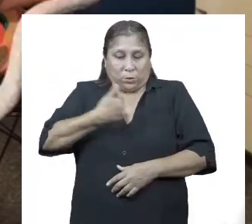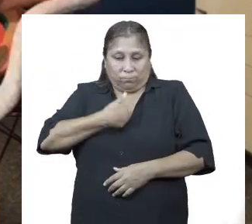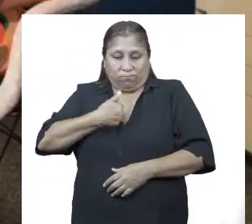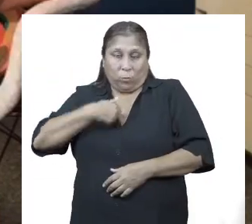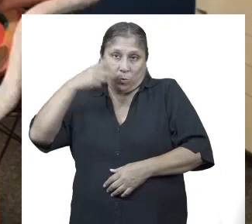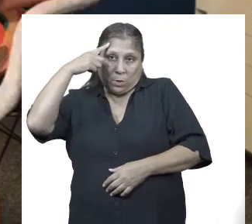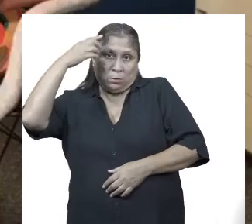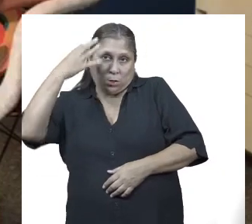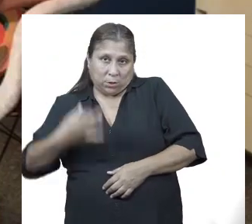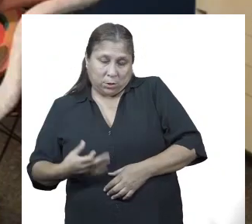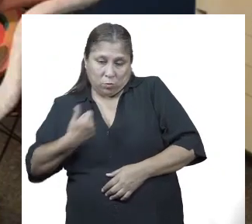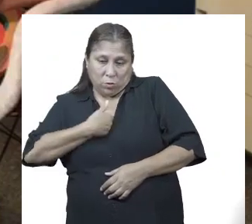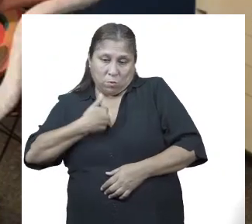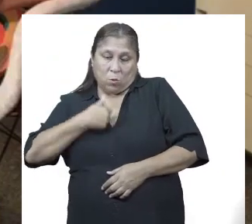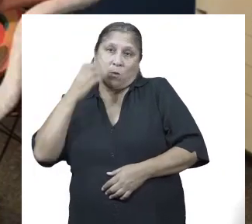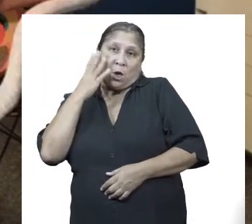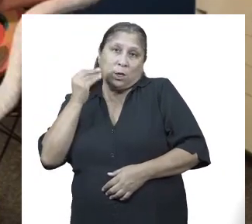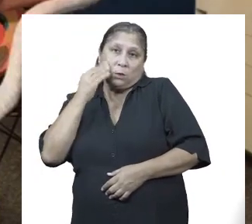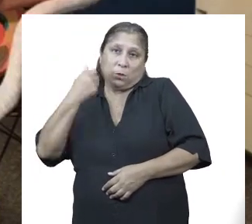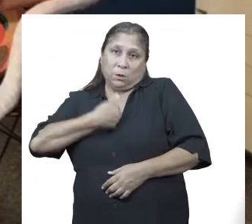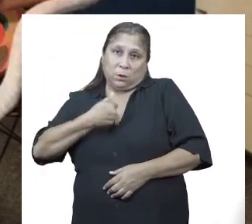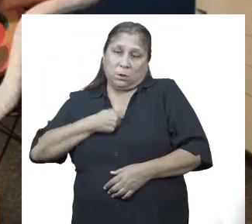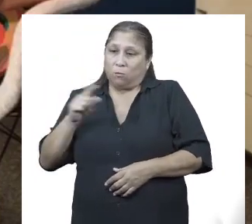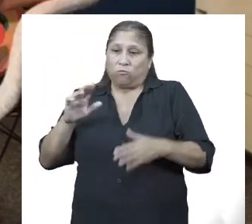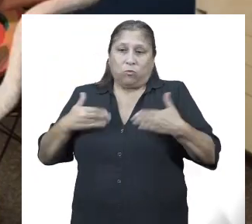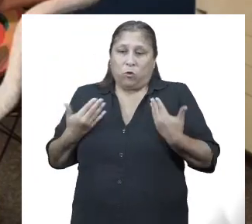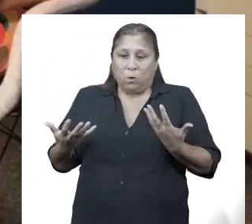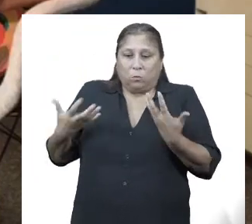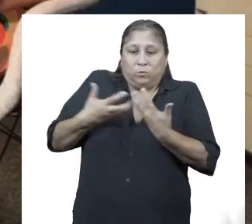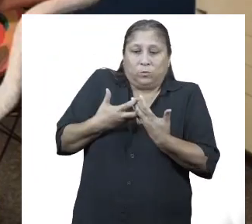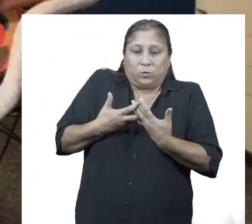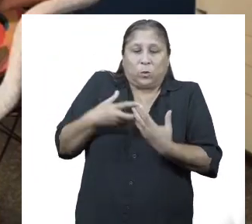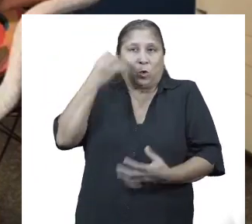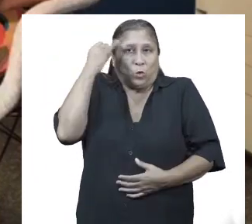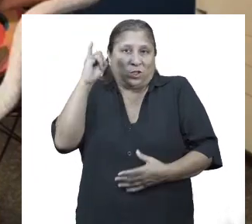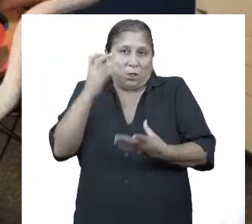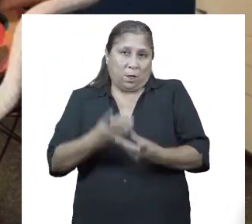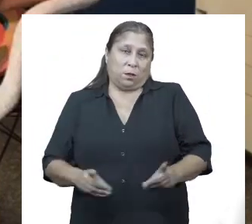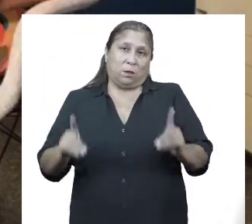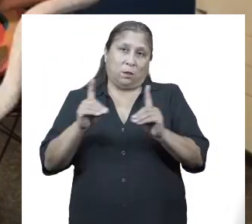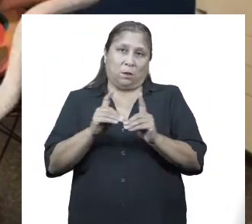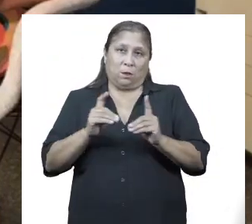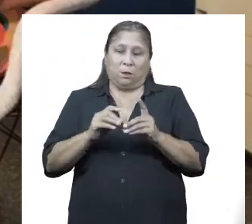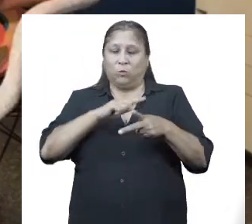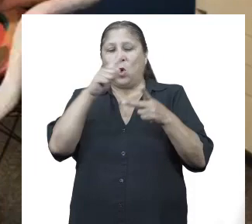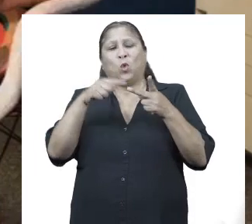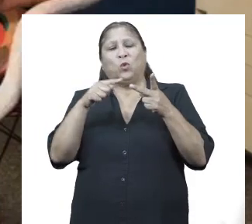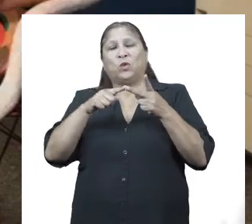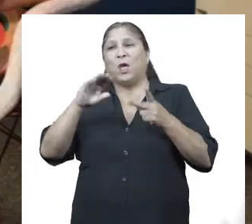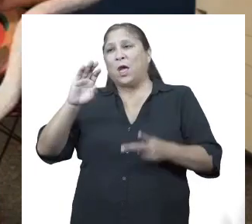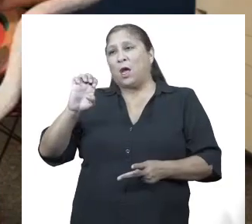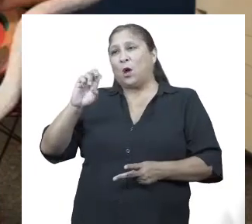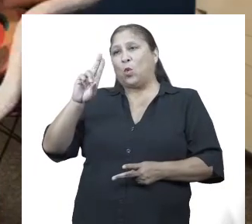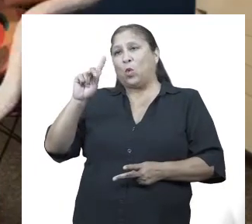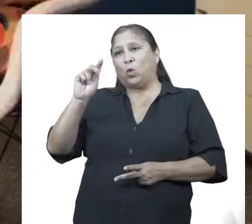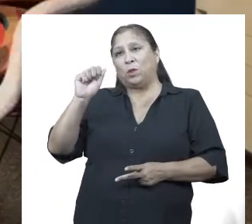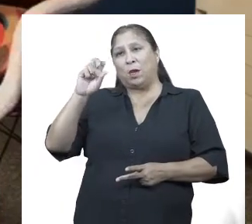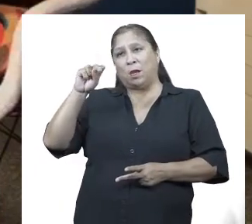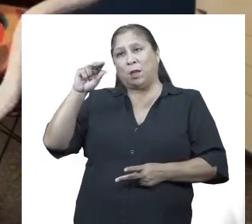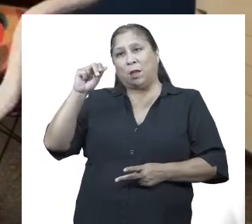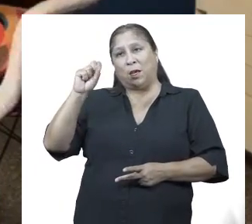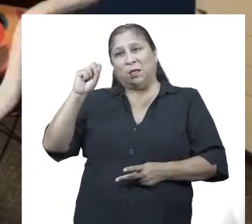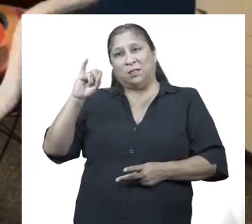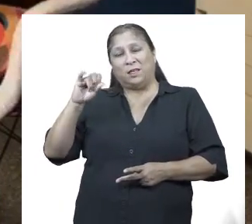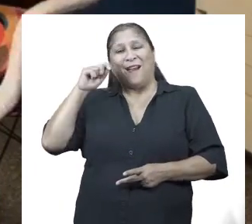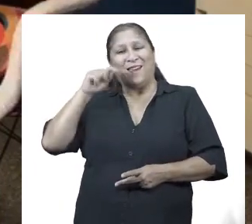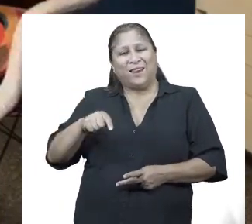criterio de la persona que lo vive, y eso es importante, resulta incompatible con su idea de dignidad. Cuando hablamos de eutanasia, hace referencia más